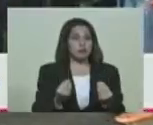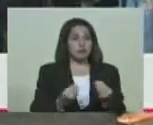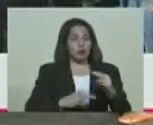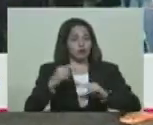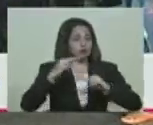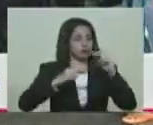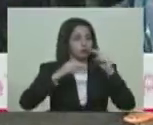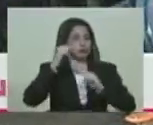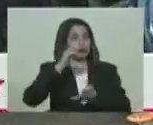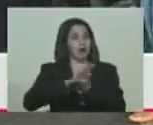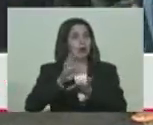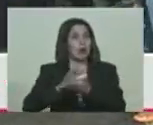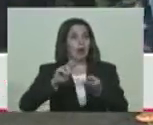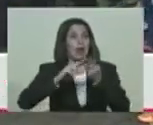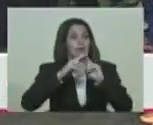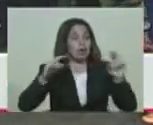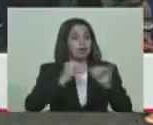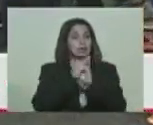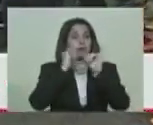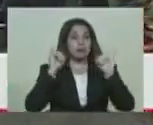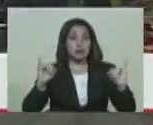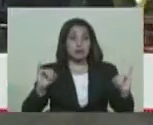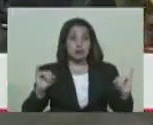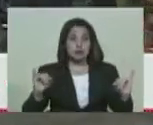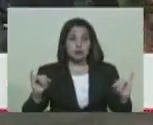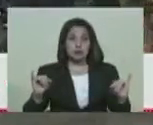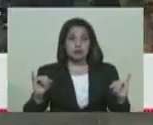construirse en paz, con independencia.